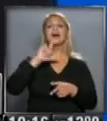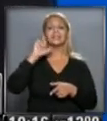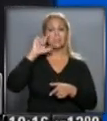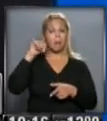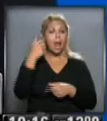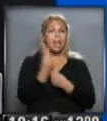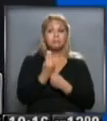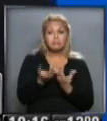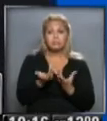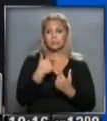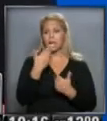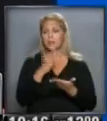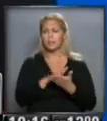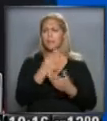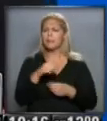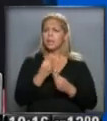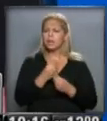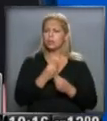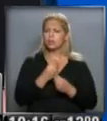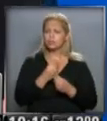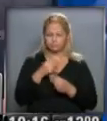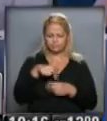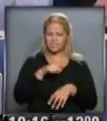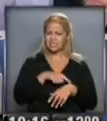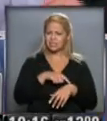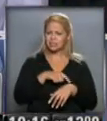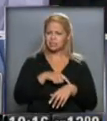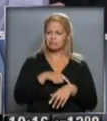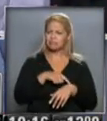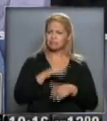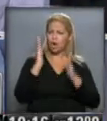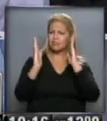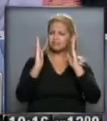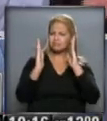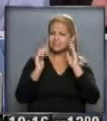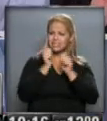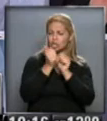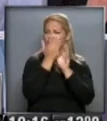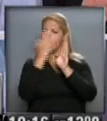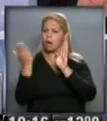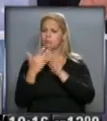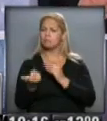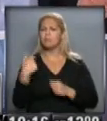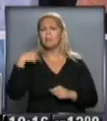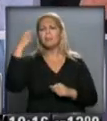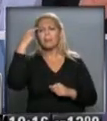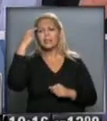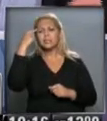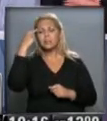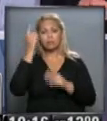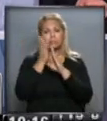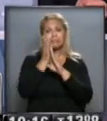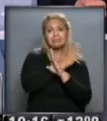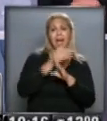qué es lo que sucede con él. Pero sin lugar a dudas, estamos en otra época histórica, Cecilia. Pensemos que años